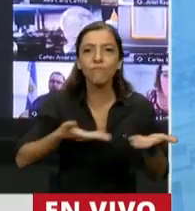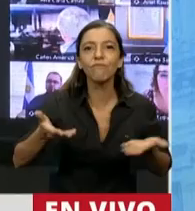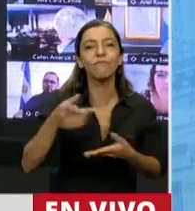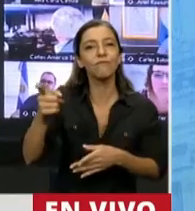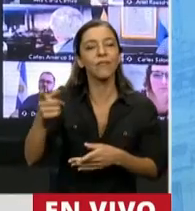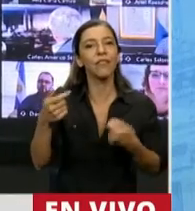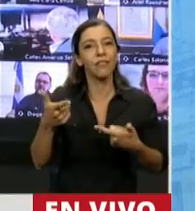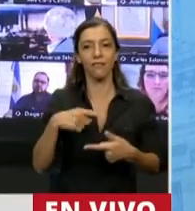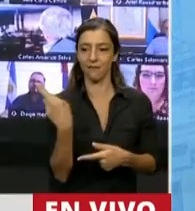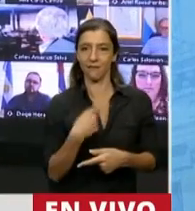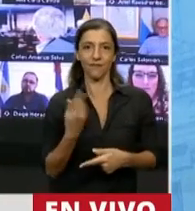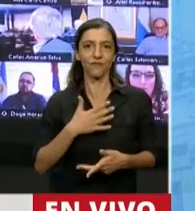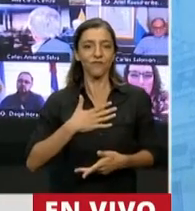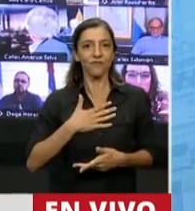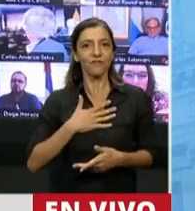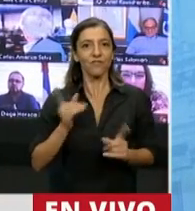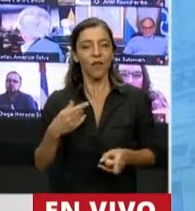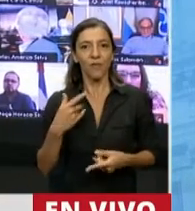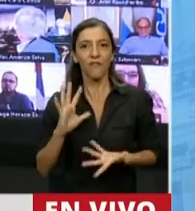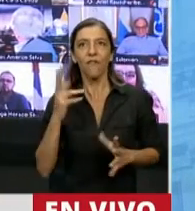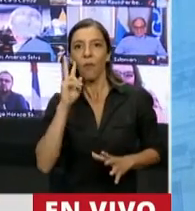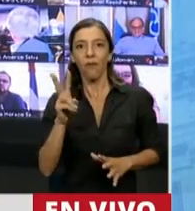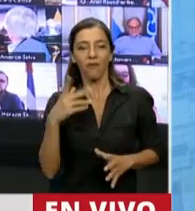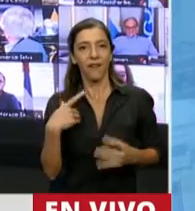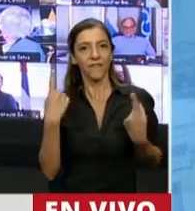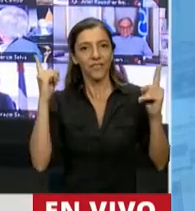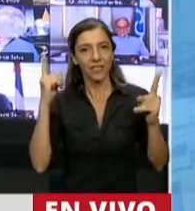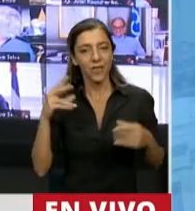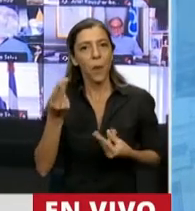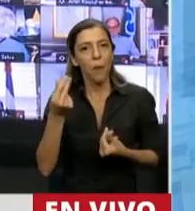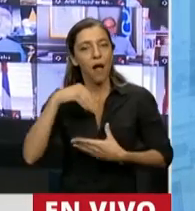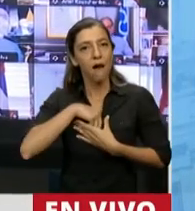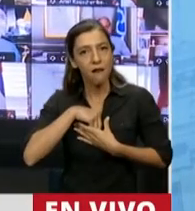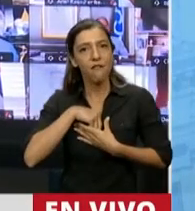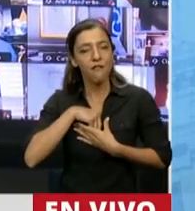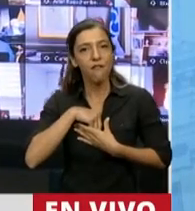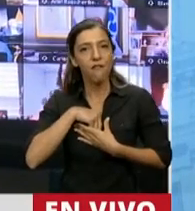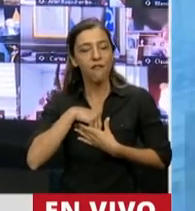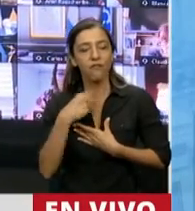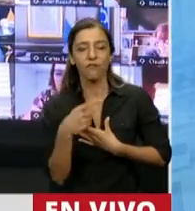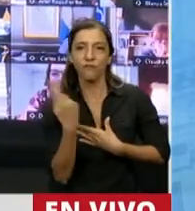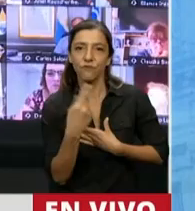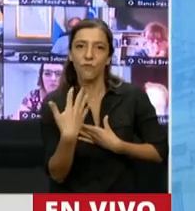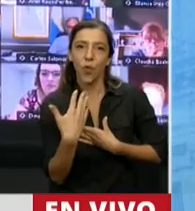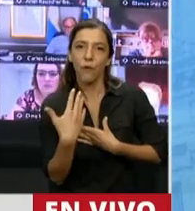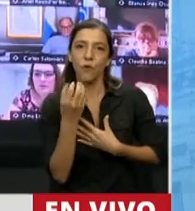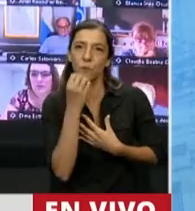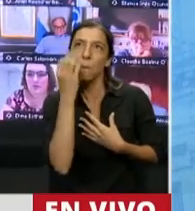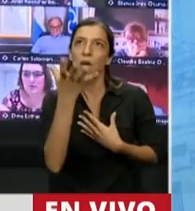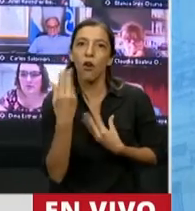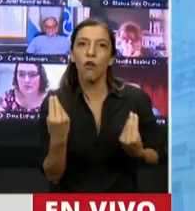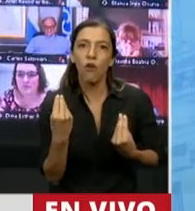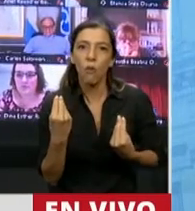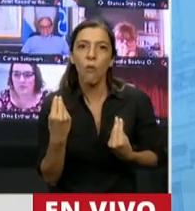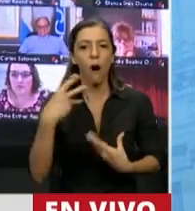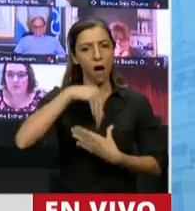mejor vida, en vida, que es el valor de aprender a mejorarse física y mentalmente, la